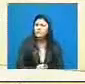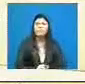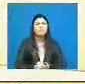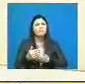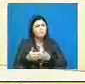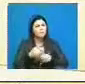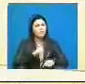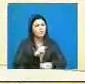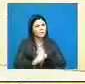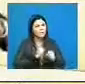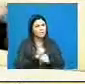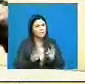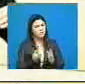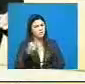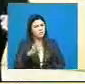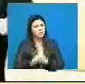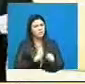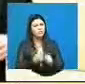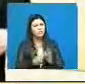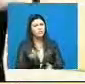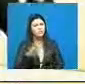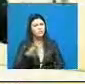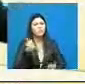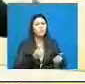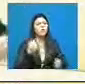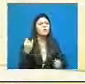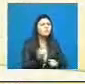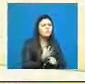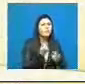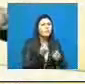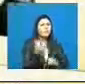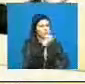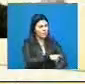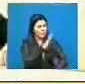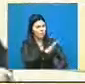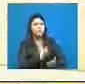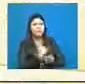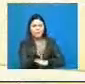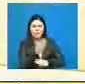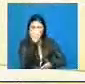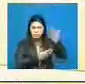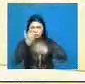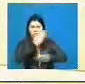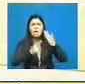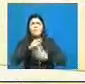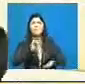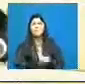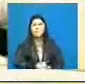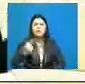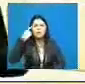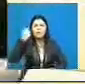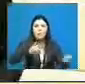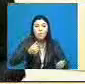del 2014, porque se utilizó un precio del petróleo que era el que en ese momento los analistas consideraban